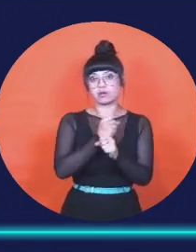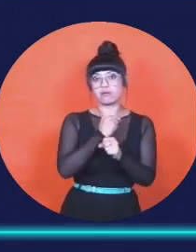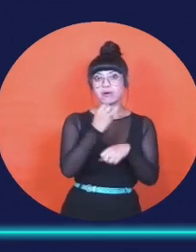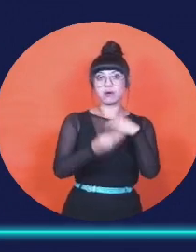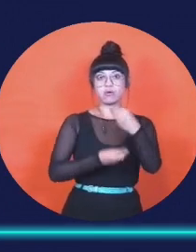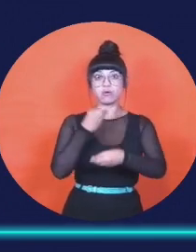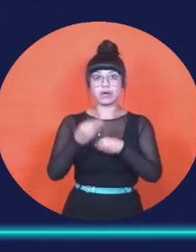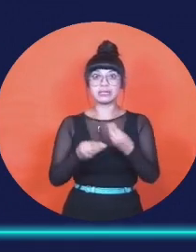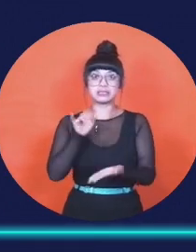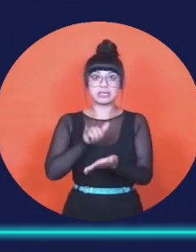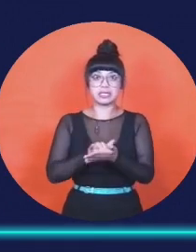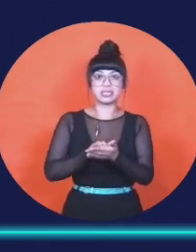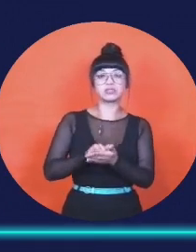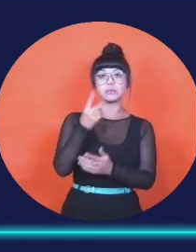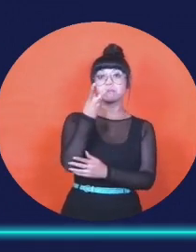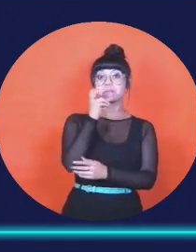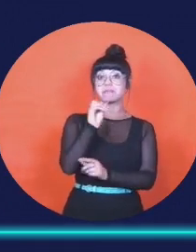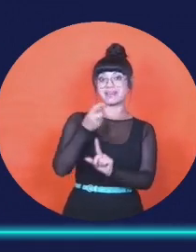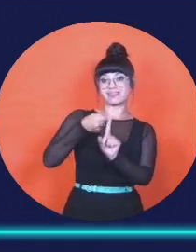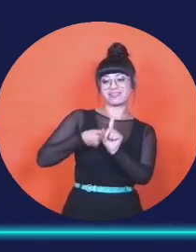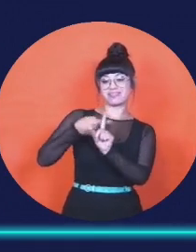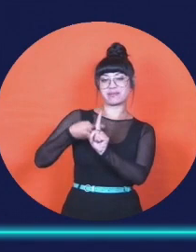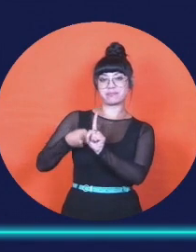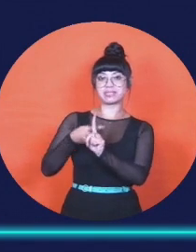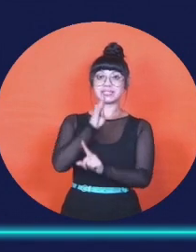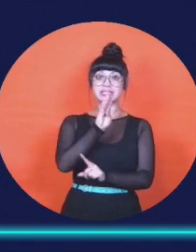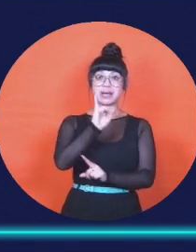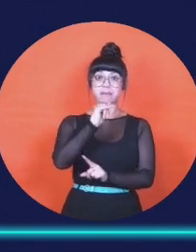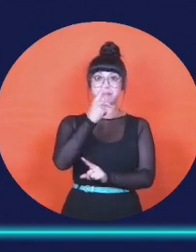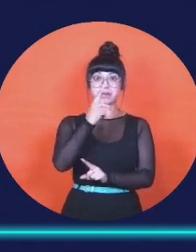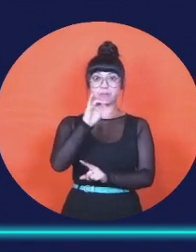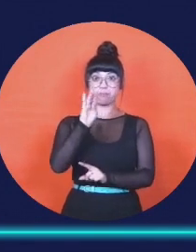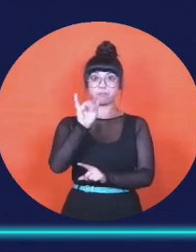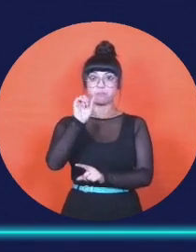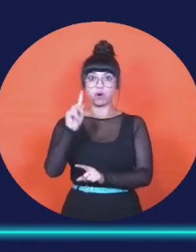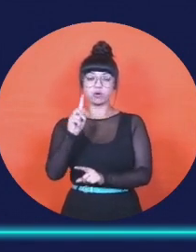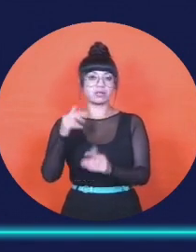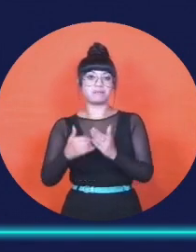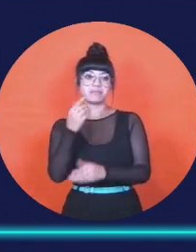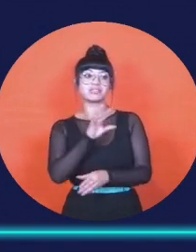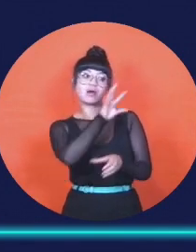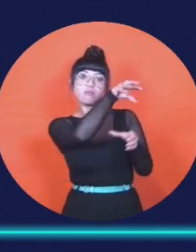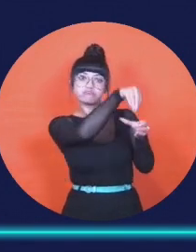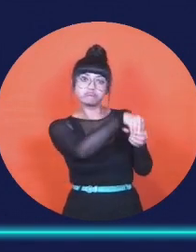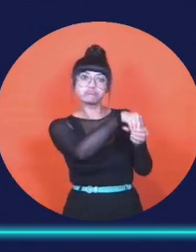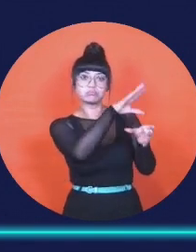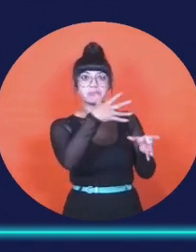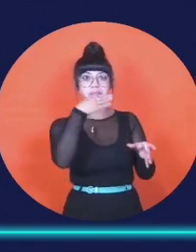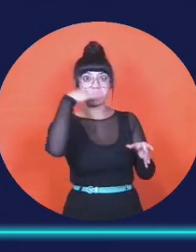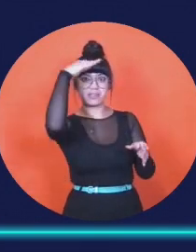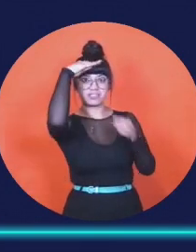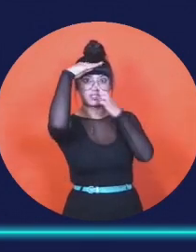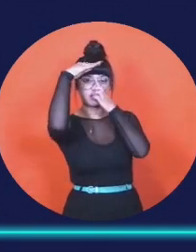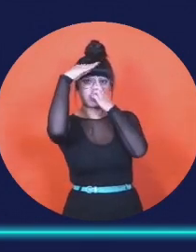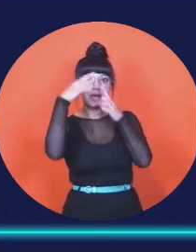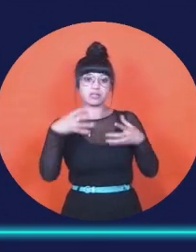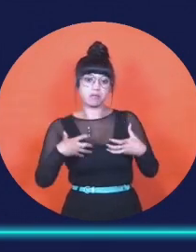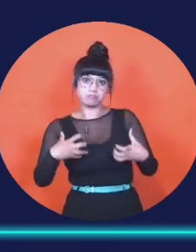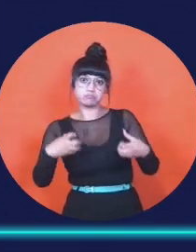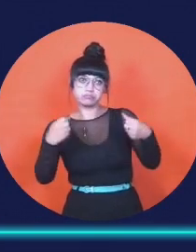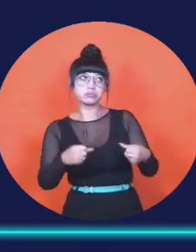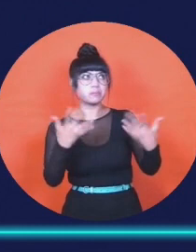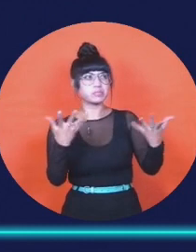estos últimos 20 meses. Cuando Pickpock adquirió el estudio en Medellín para hacer su sede, eso fue en febrero